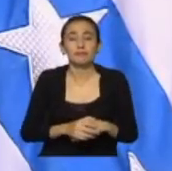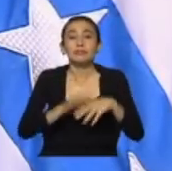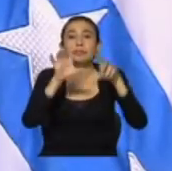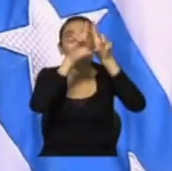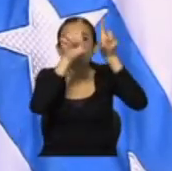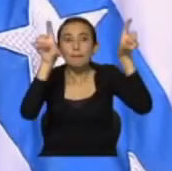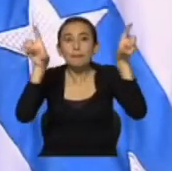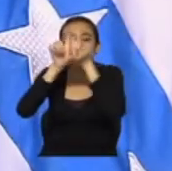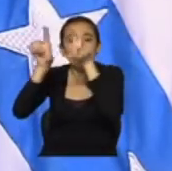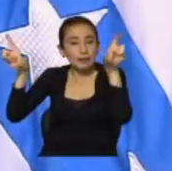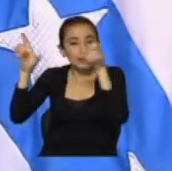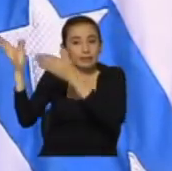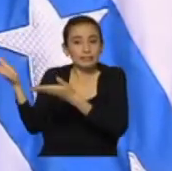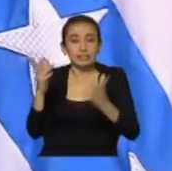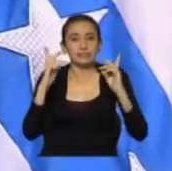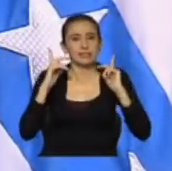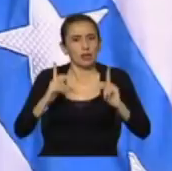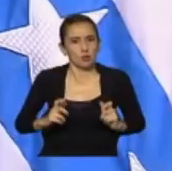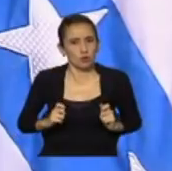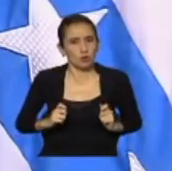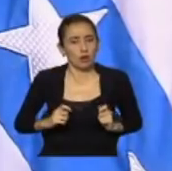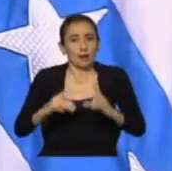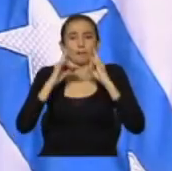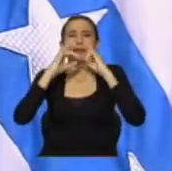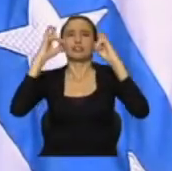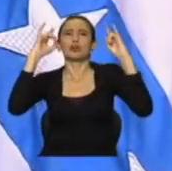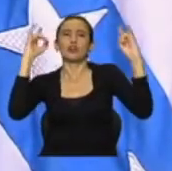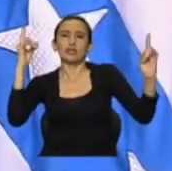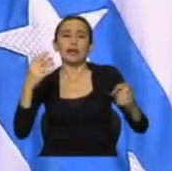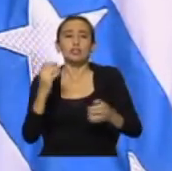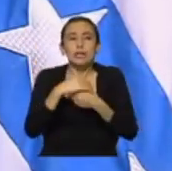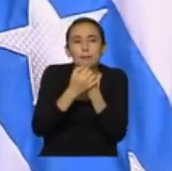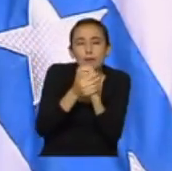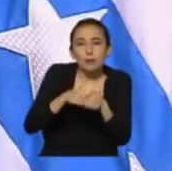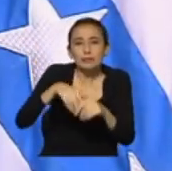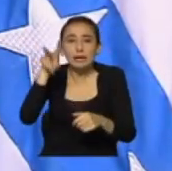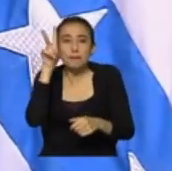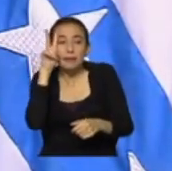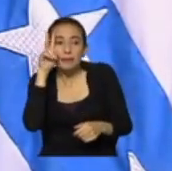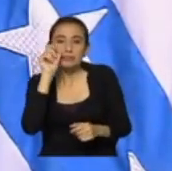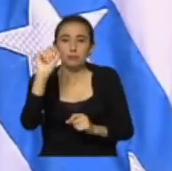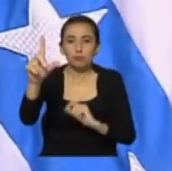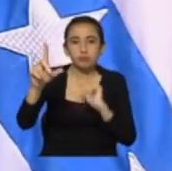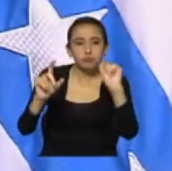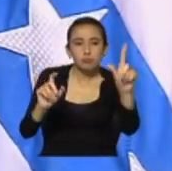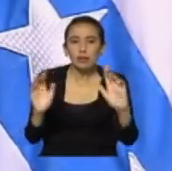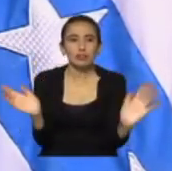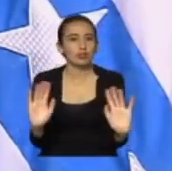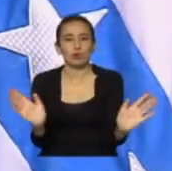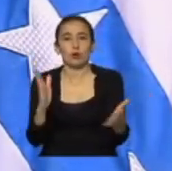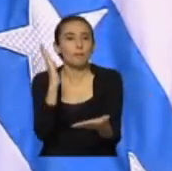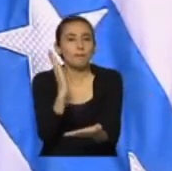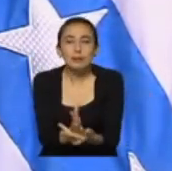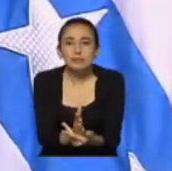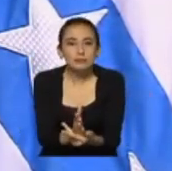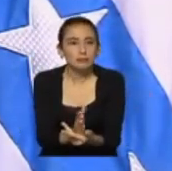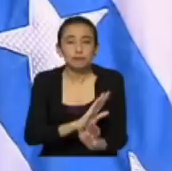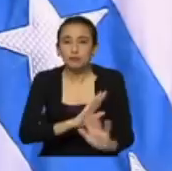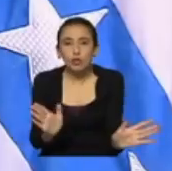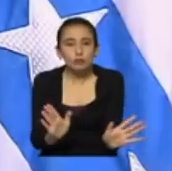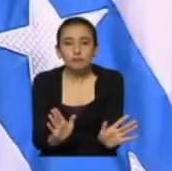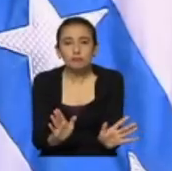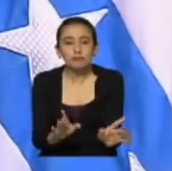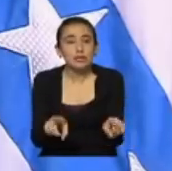de salud este no es el momento de hacerse millonarios el país necesita todos esos productos y no vamos a permitir la especulación